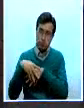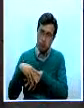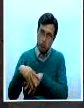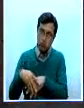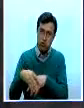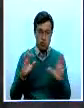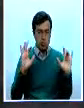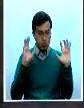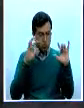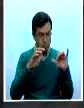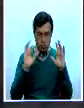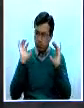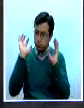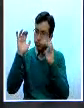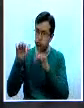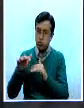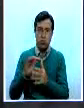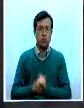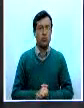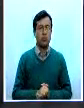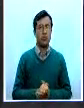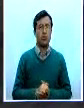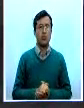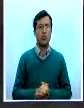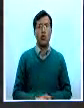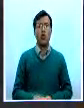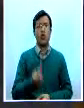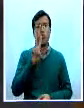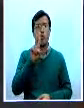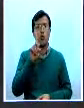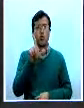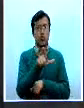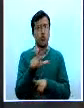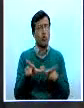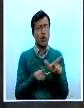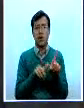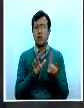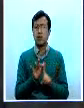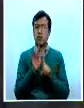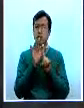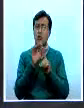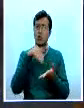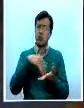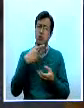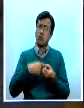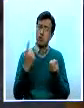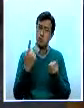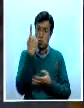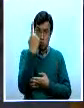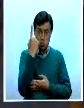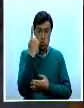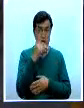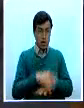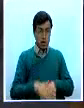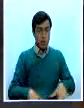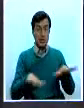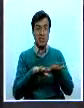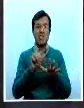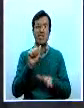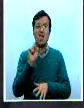concentraciones al final de las marchas para concluir en dos sitios emblemáticos del centro histórico de la capital la una en la plaza de san francisco